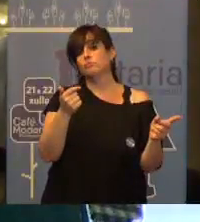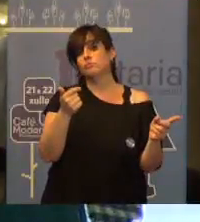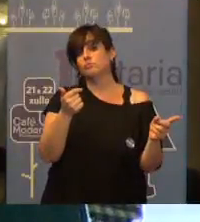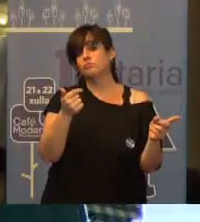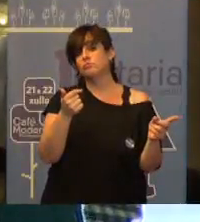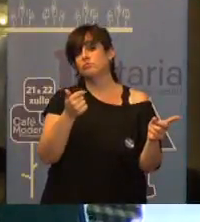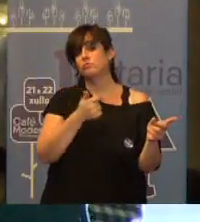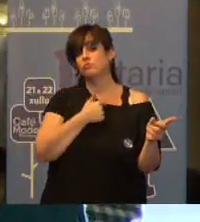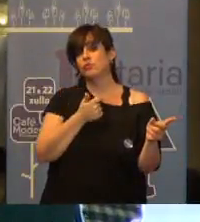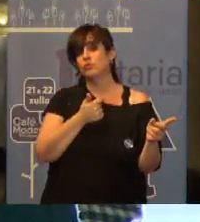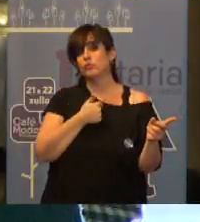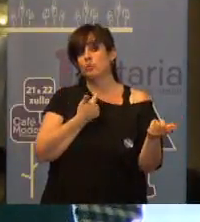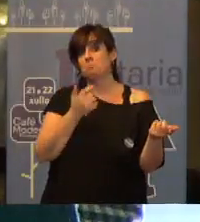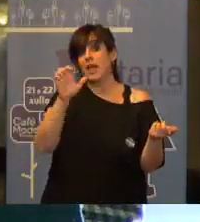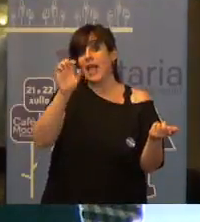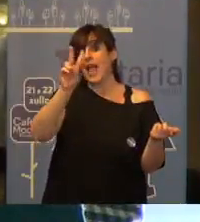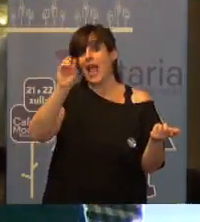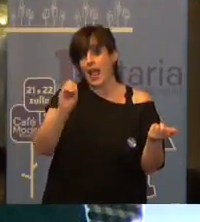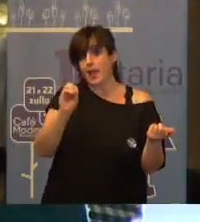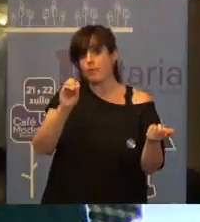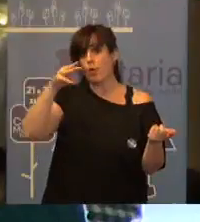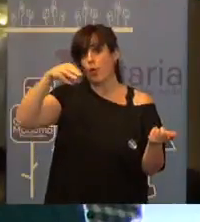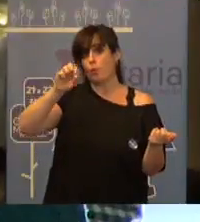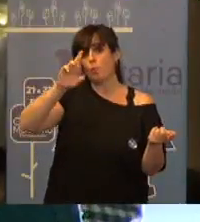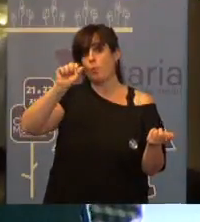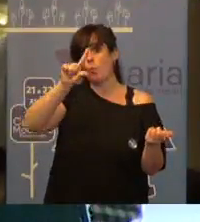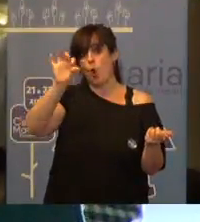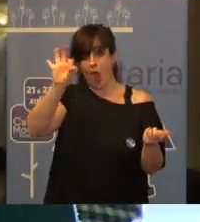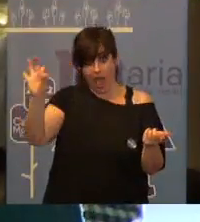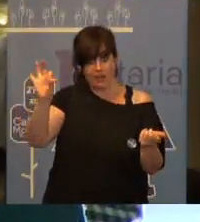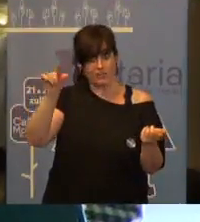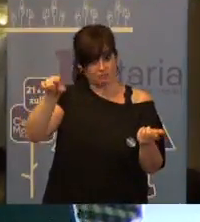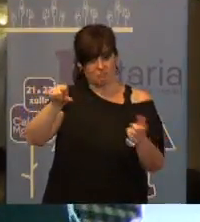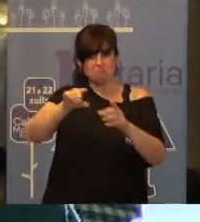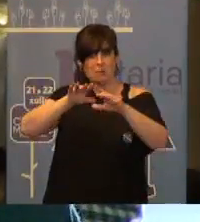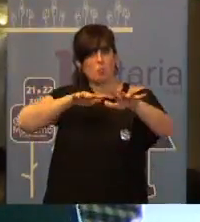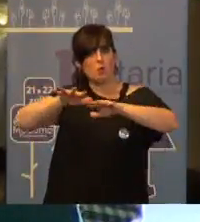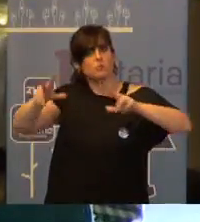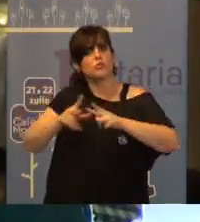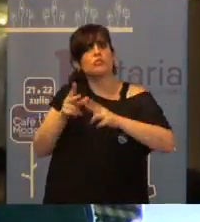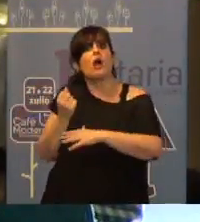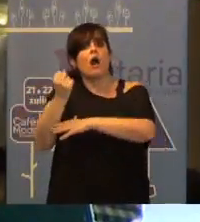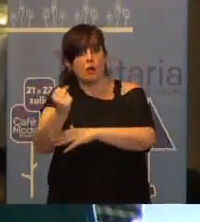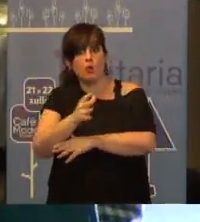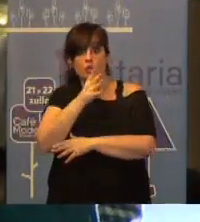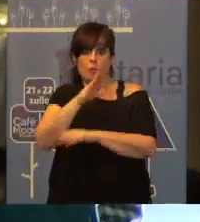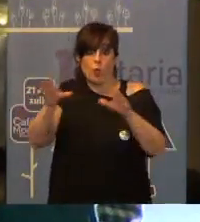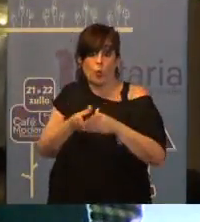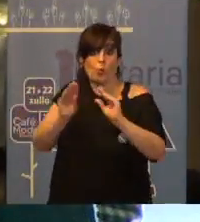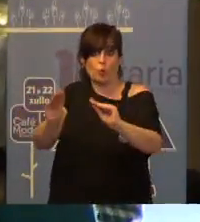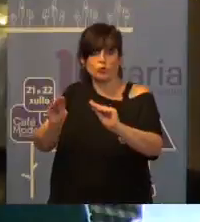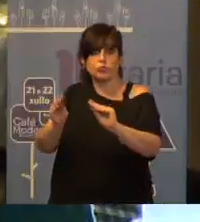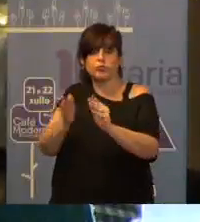Con que? Evo Morales tiña os movementos sociales, porque o MAS é un partido promovido polos movementos